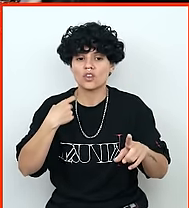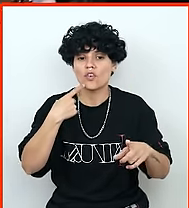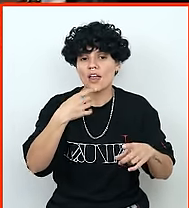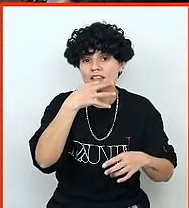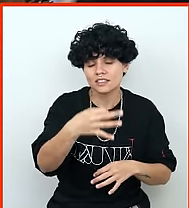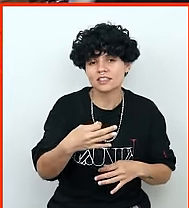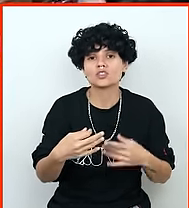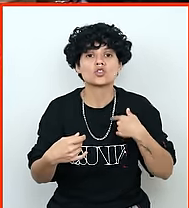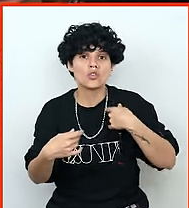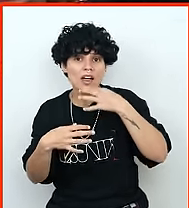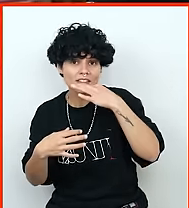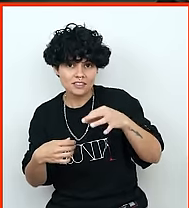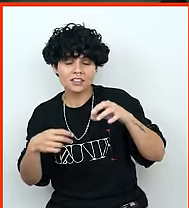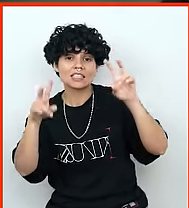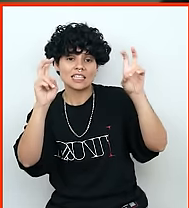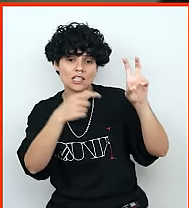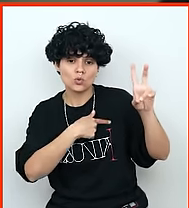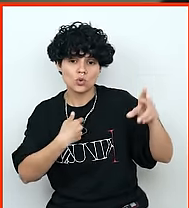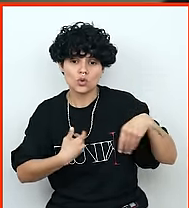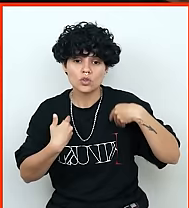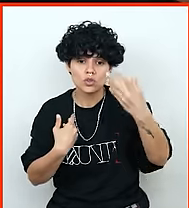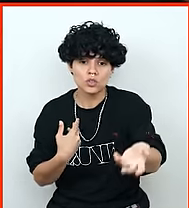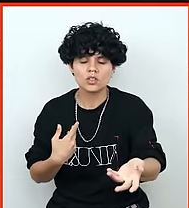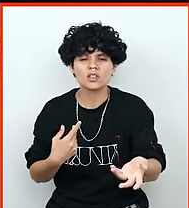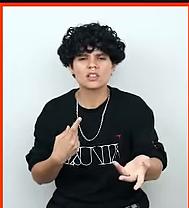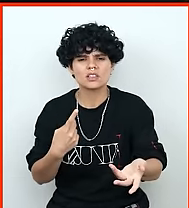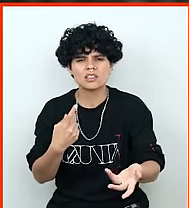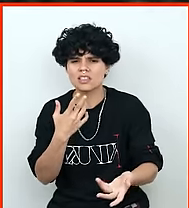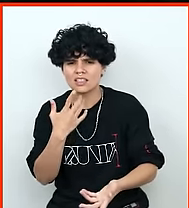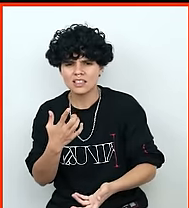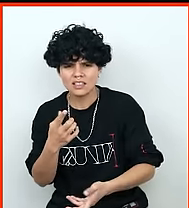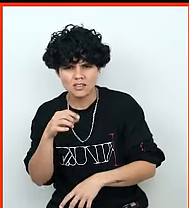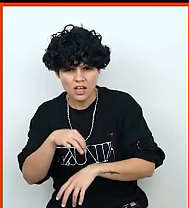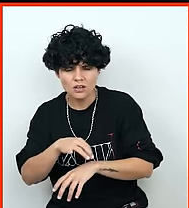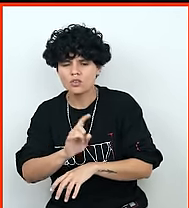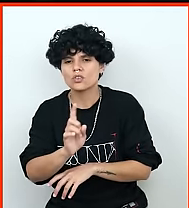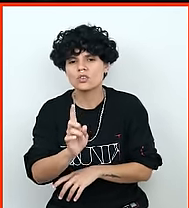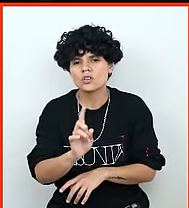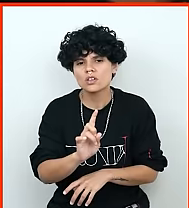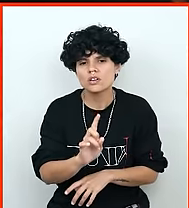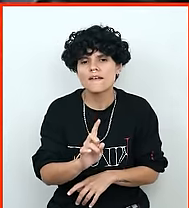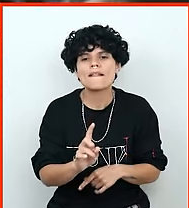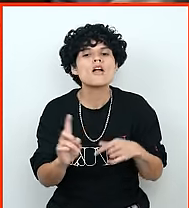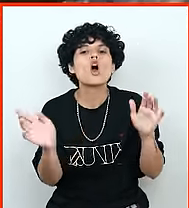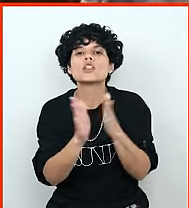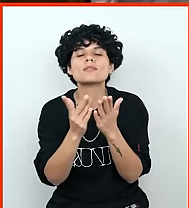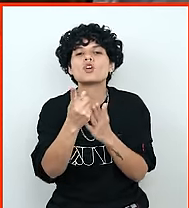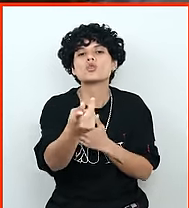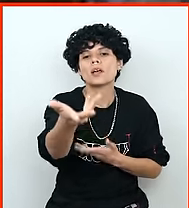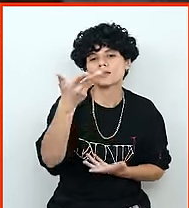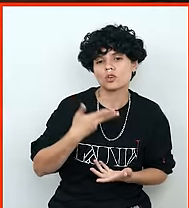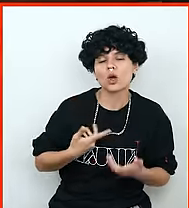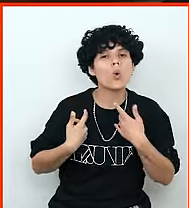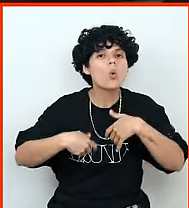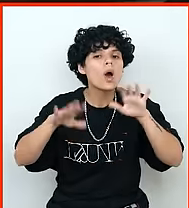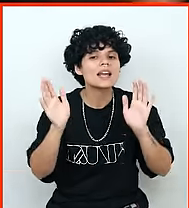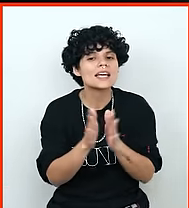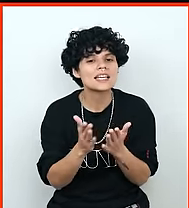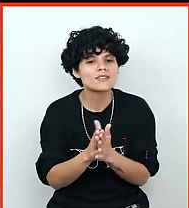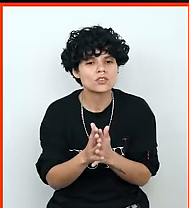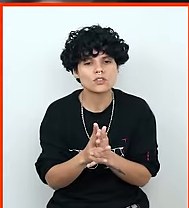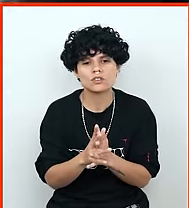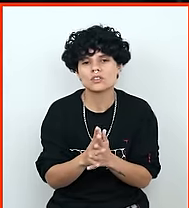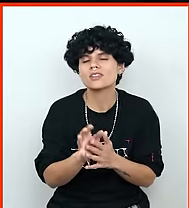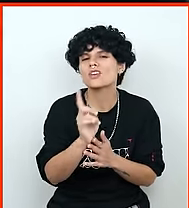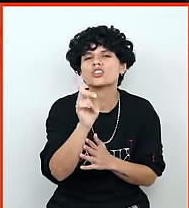Yo te voy a tirar un título de un libro. ¿Y te digo el autor? No, weón. Bueno, tú me respondís con otro título de libro, lo que se te venga a la